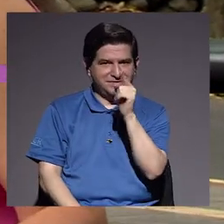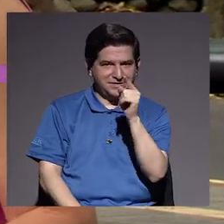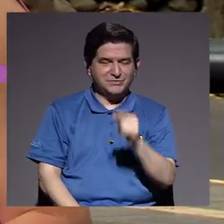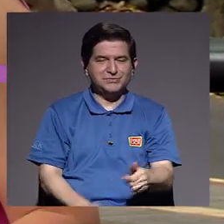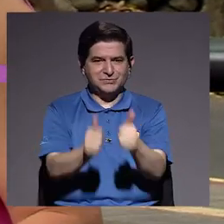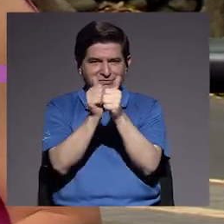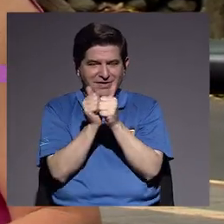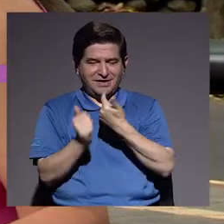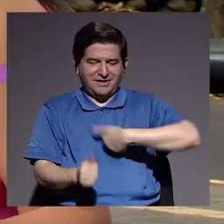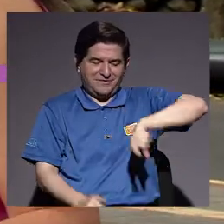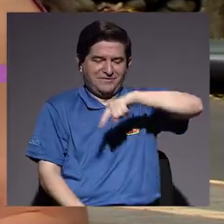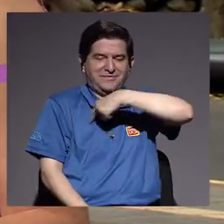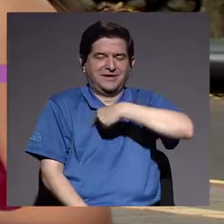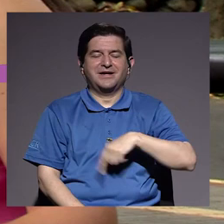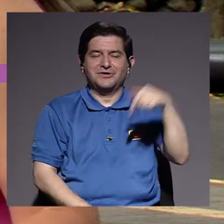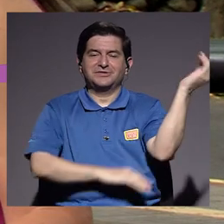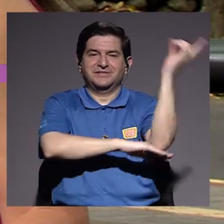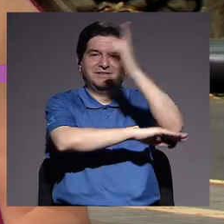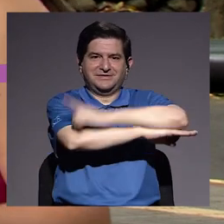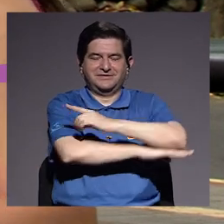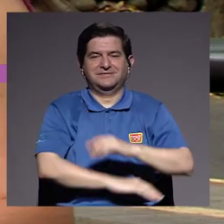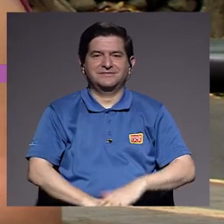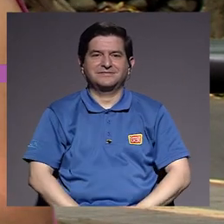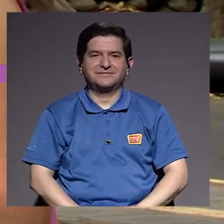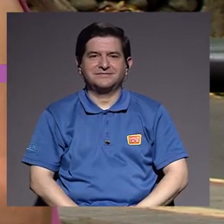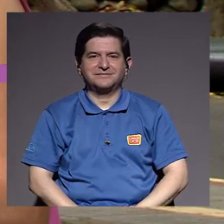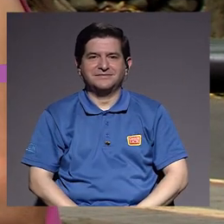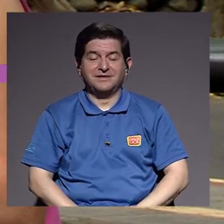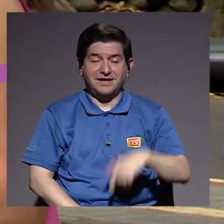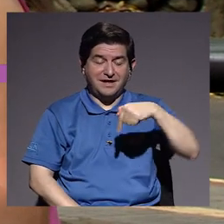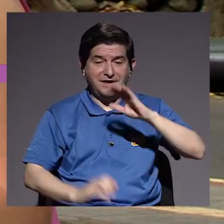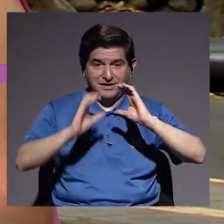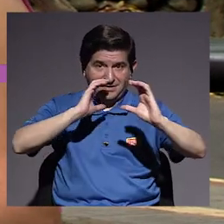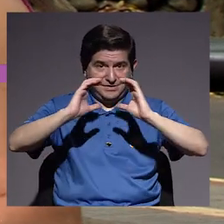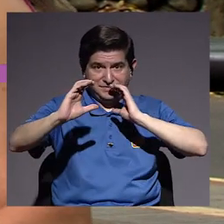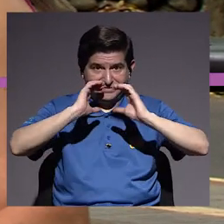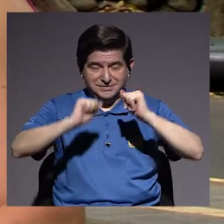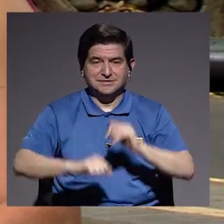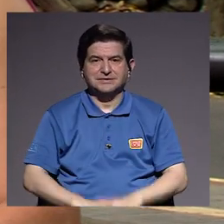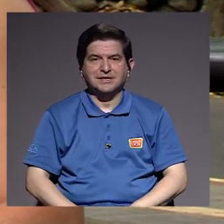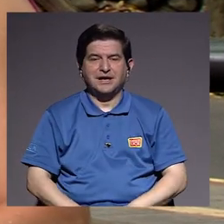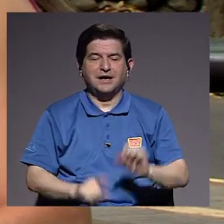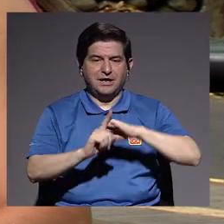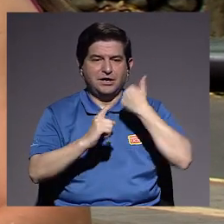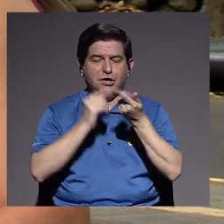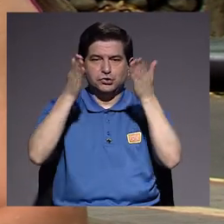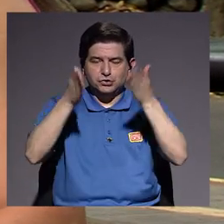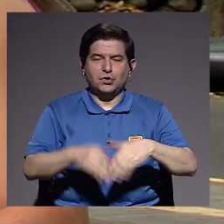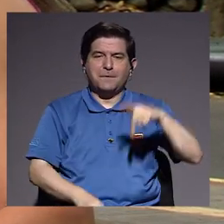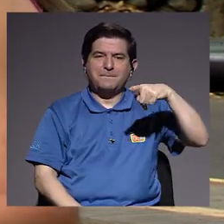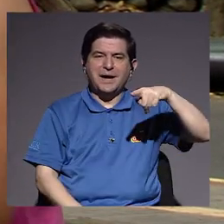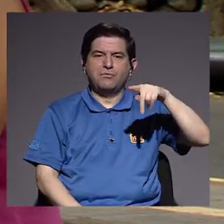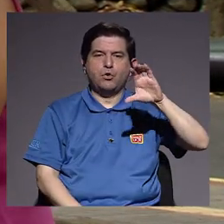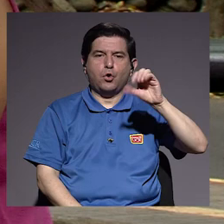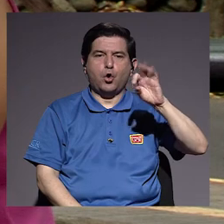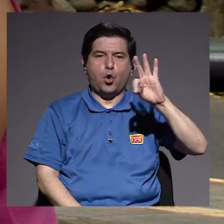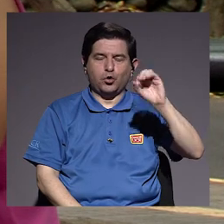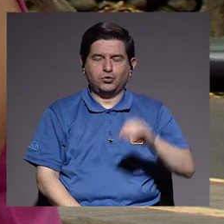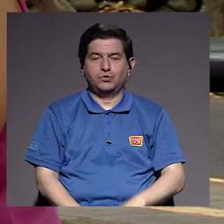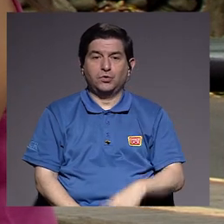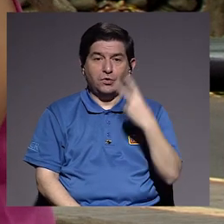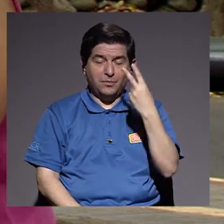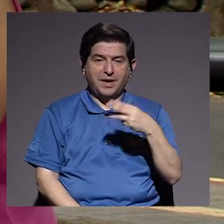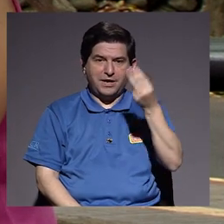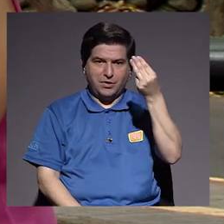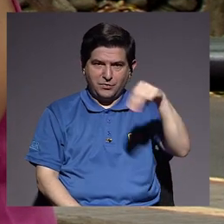de hoy en esta conversación con el sociólogo Paulo Cotto. Los invito a que nos vean todos los miércoles a las 7 de la noche